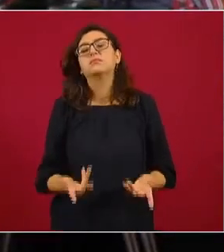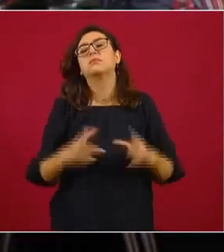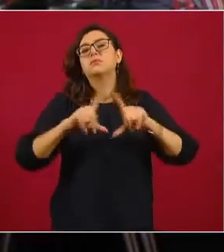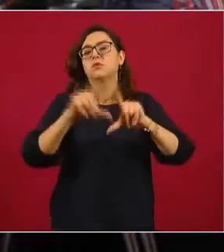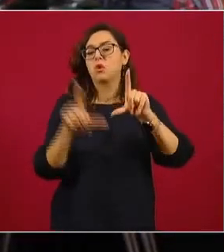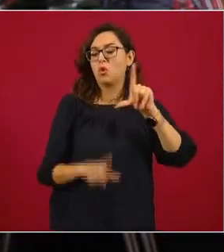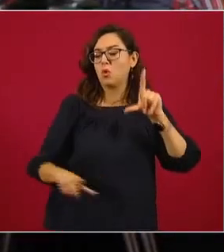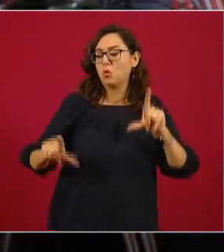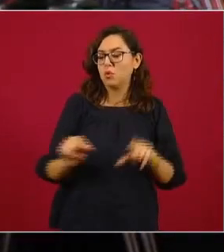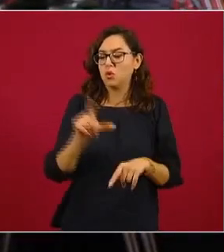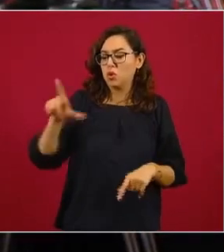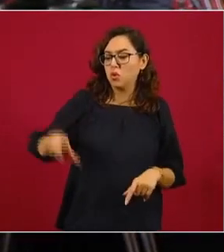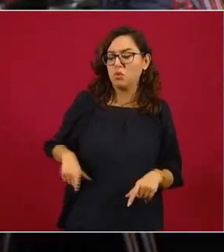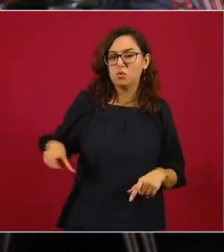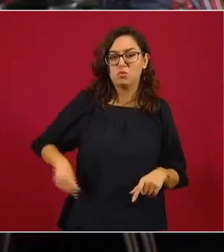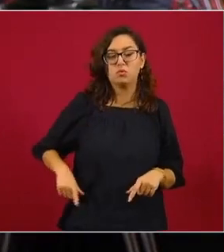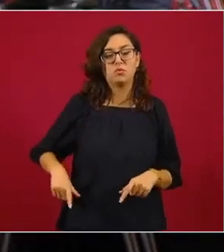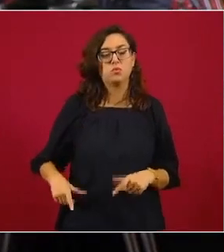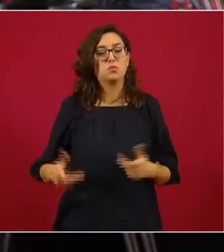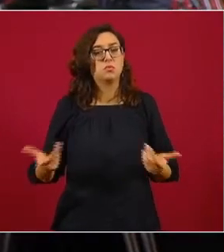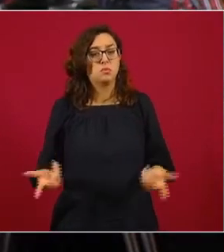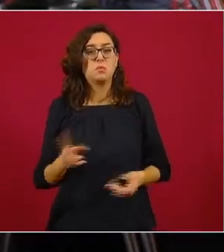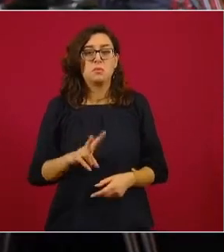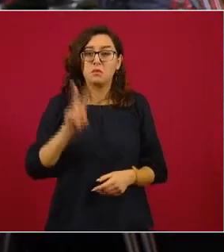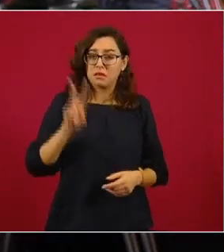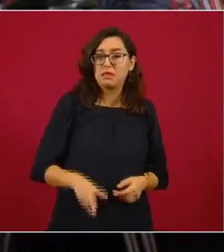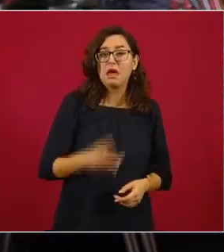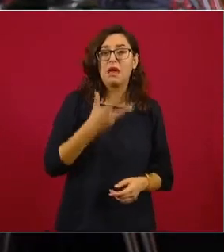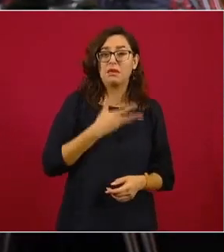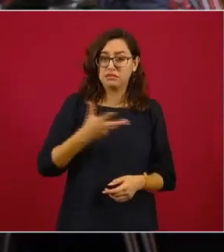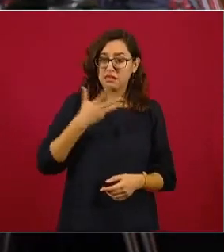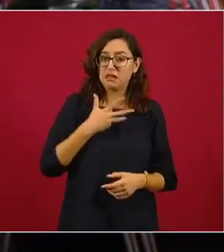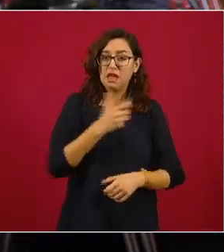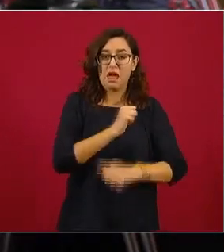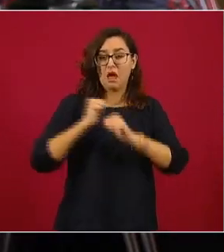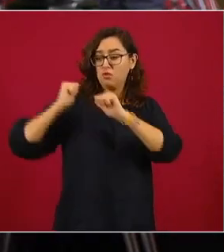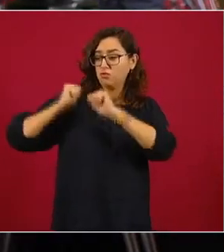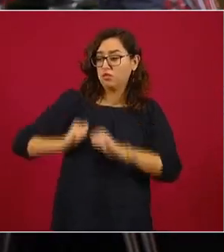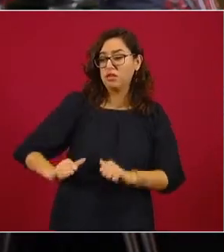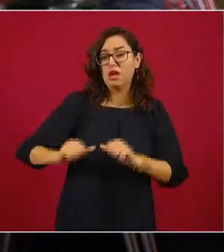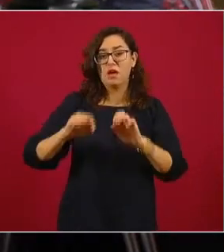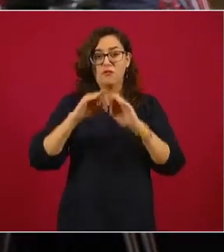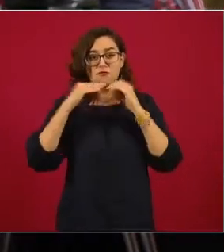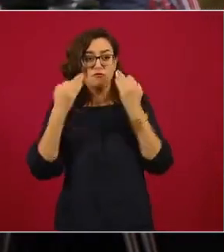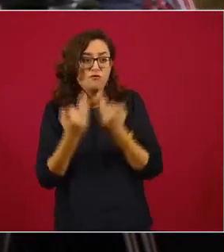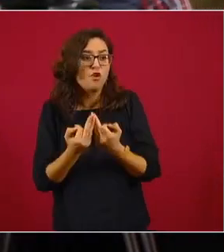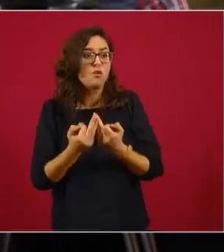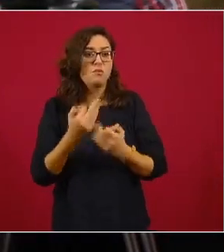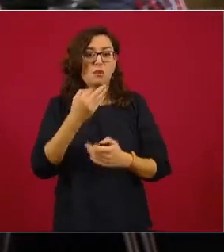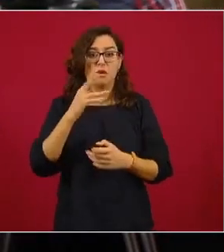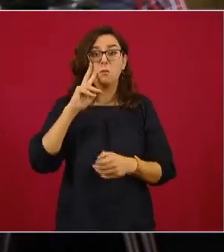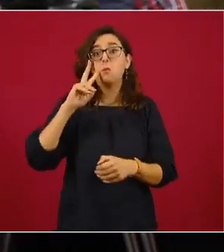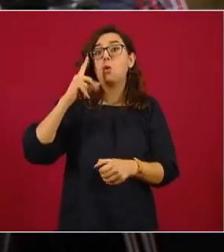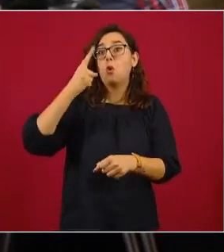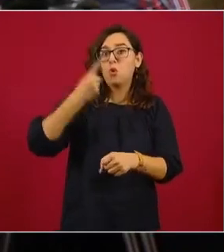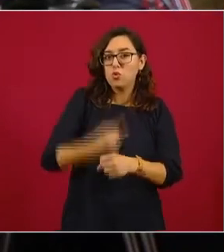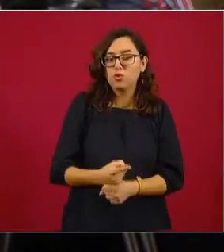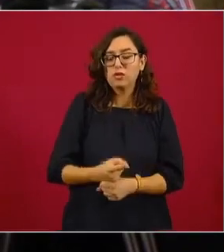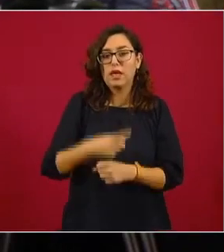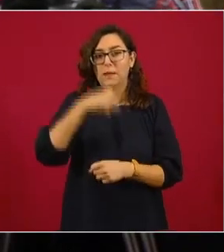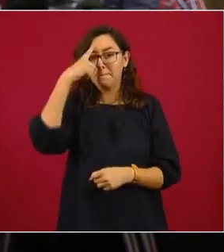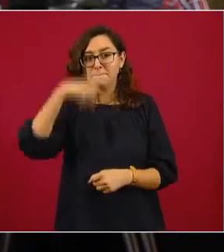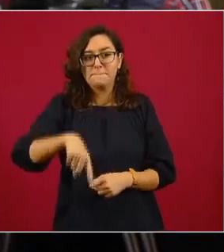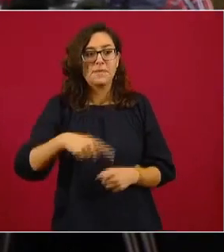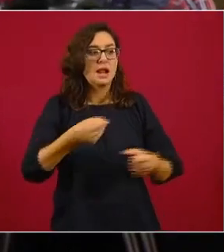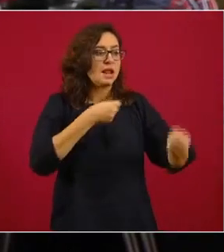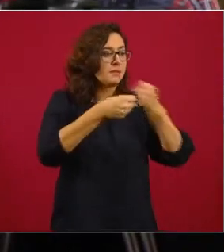mexicano la fuerza, los medios, la voluntad política y el compromiso social de resolver los casos de periodistas asesinados